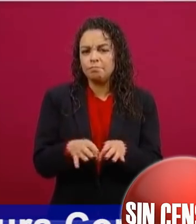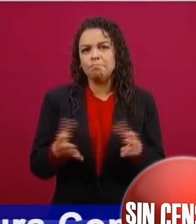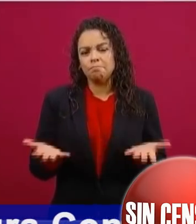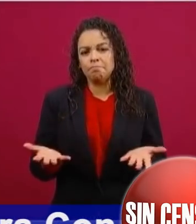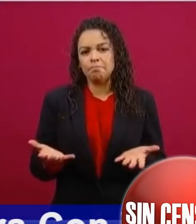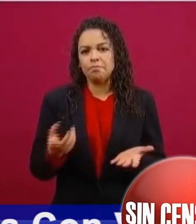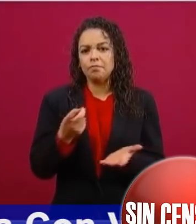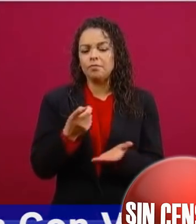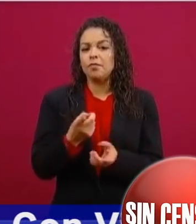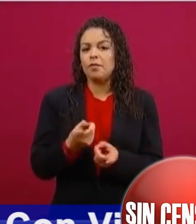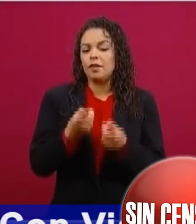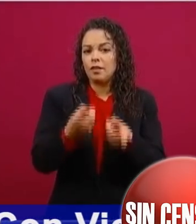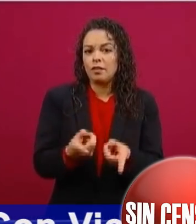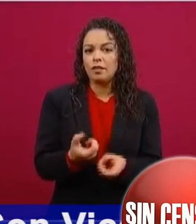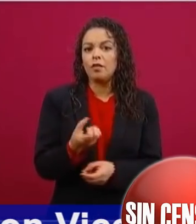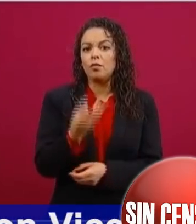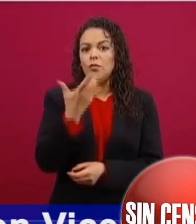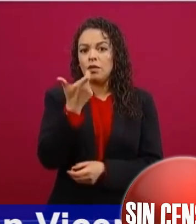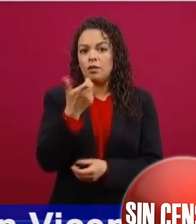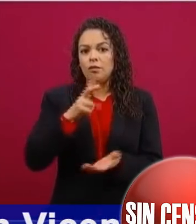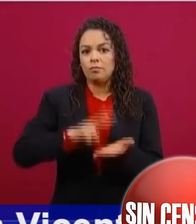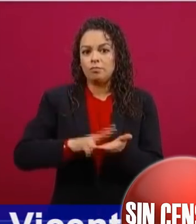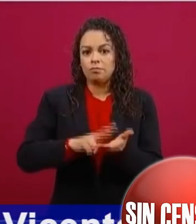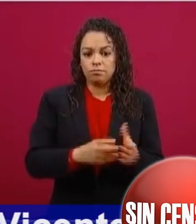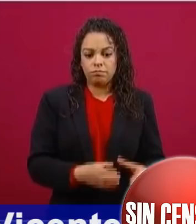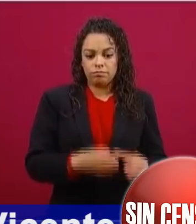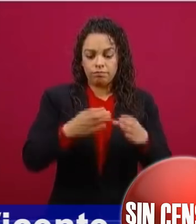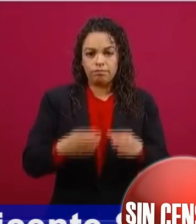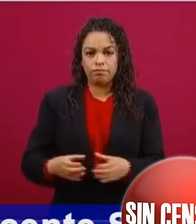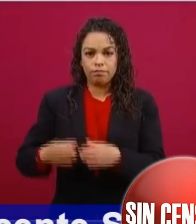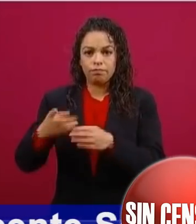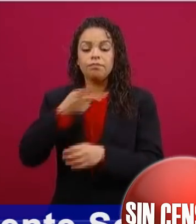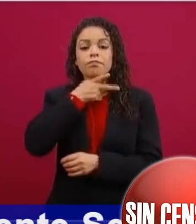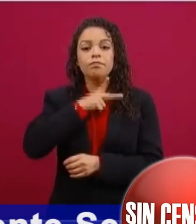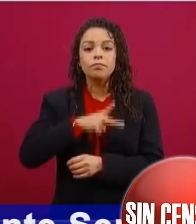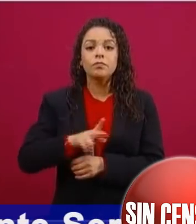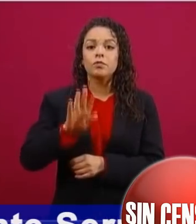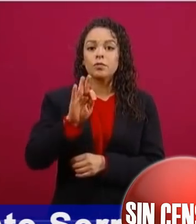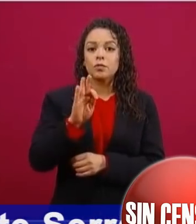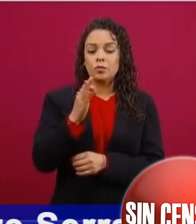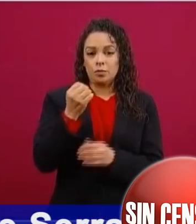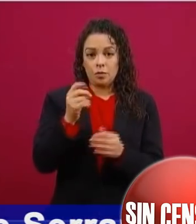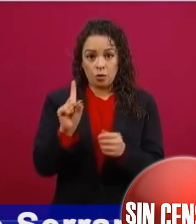por barril de petróleo de $49.